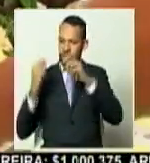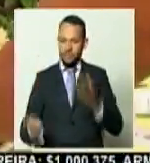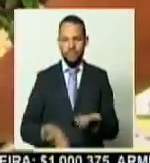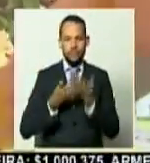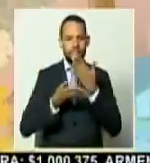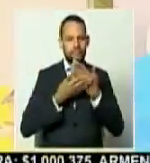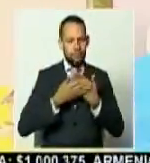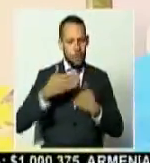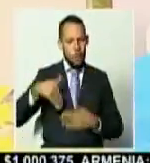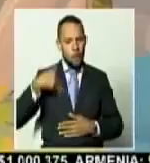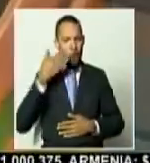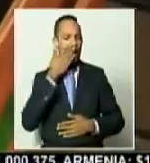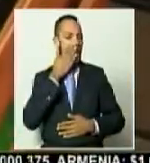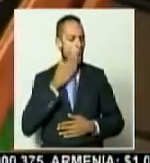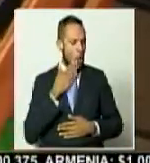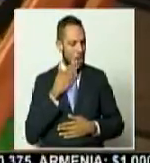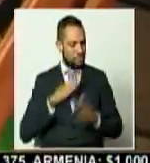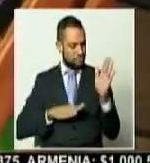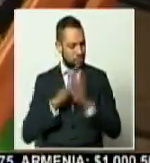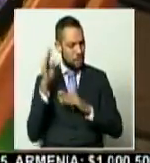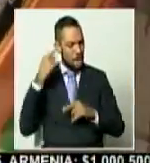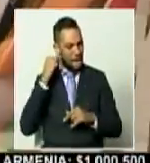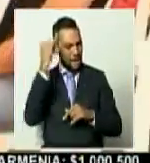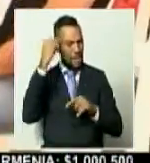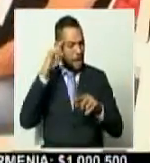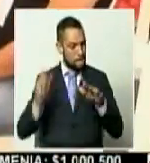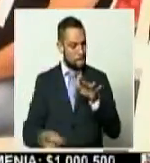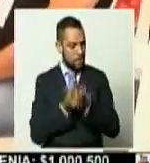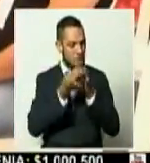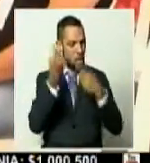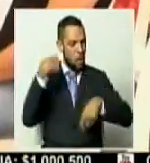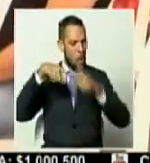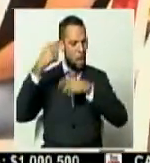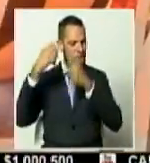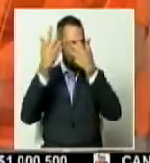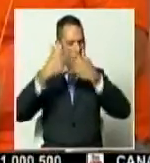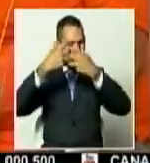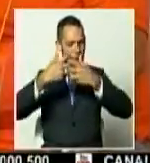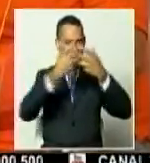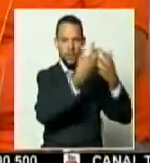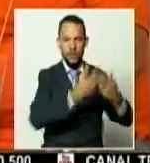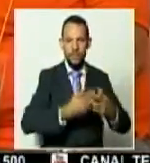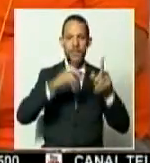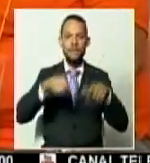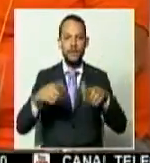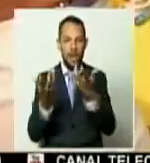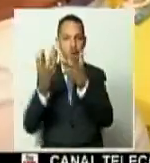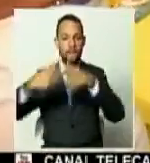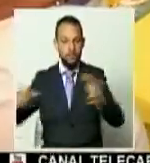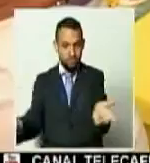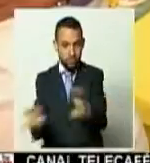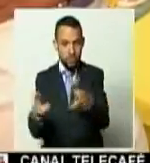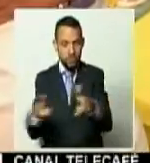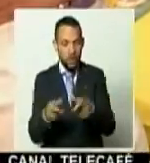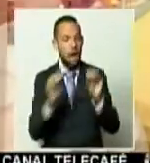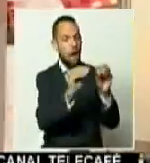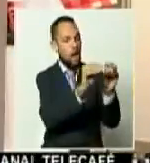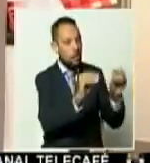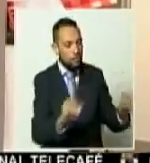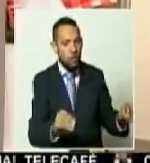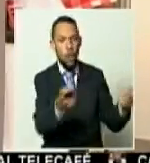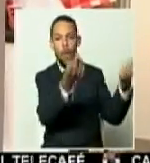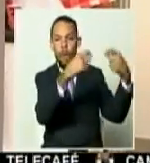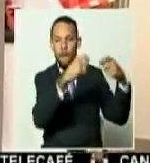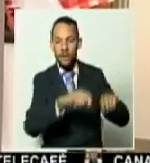a jóvenes emprendedores del municipio para que presenten su idea de negocio, pero también da la oportunidad a pequeñas empresas ya conformadas para que igualmente